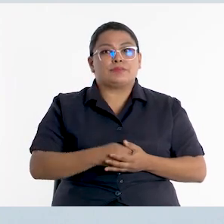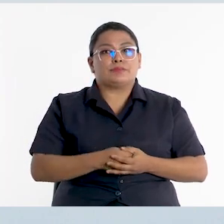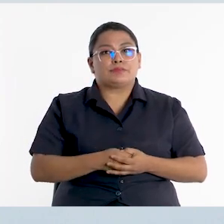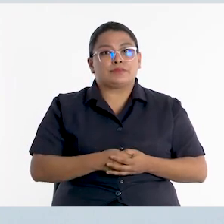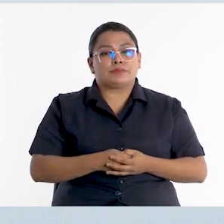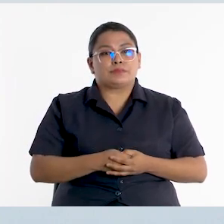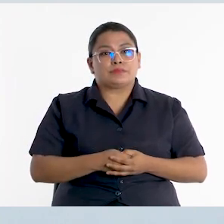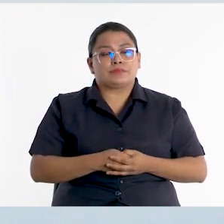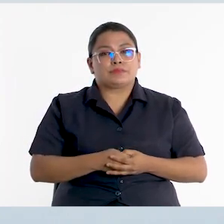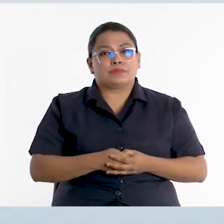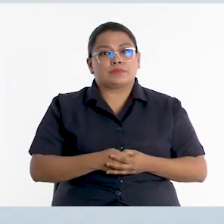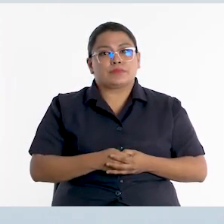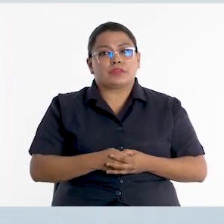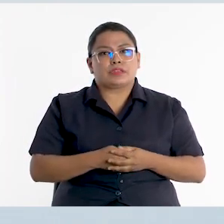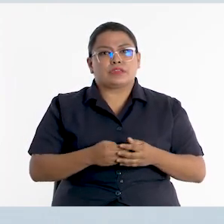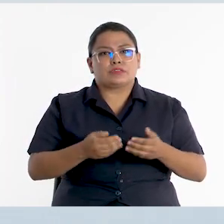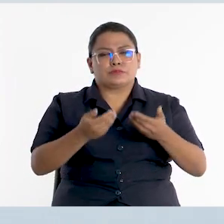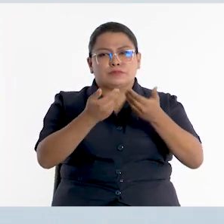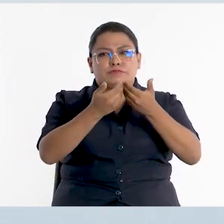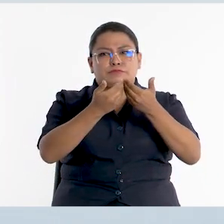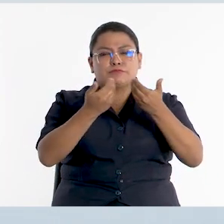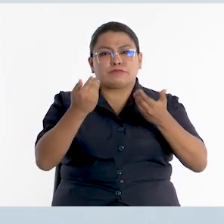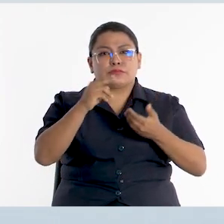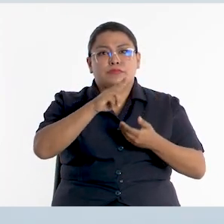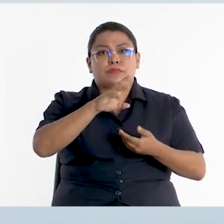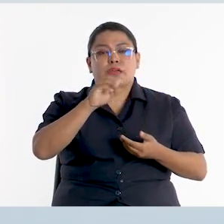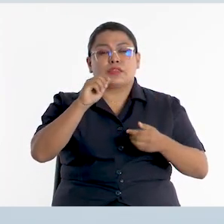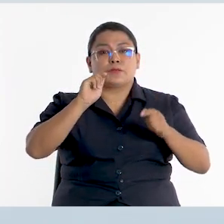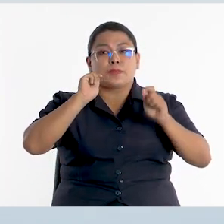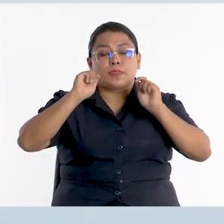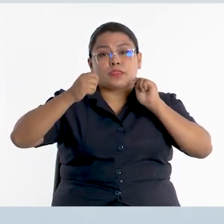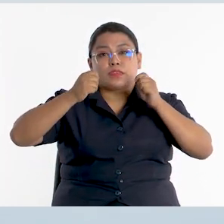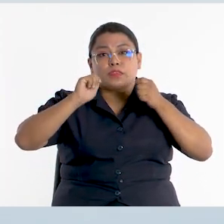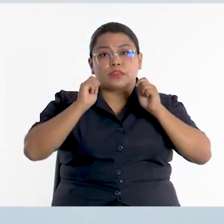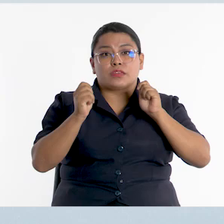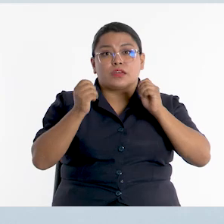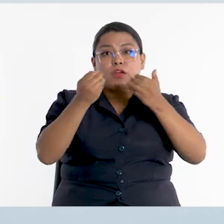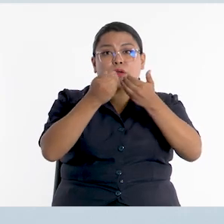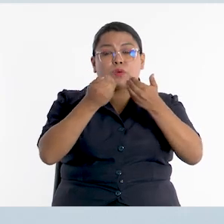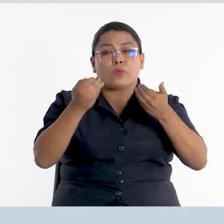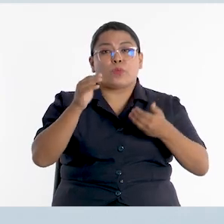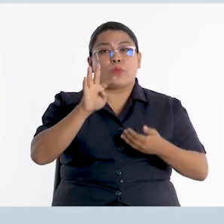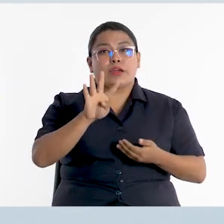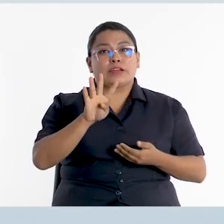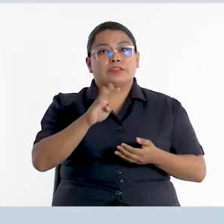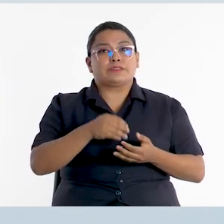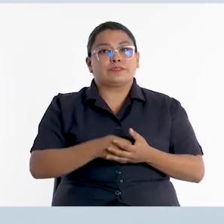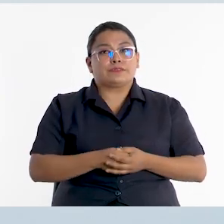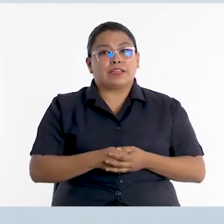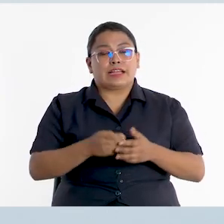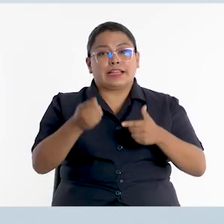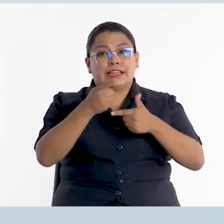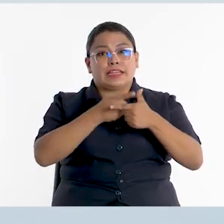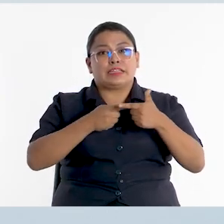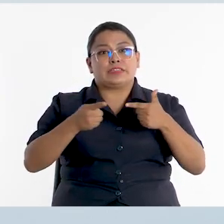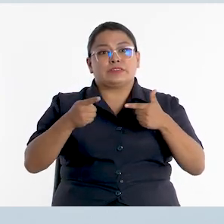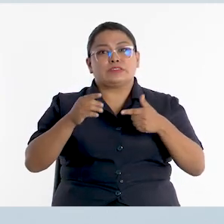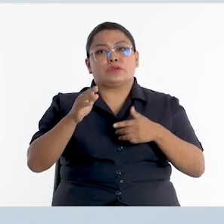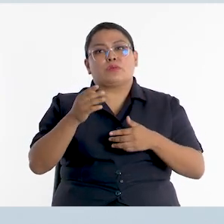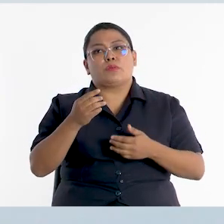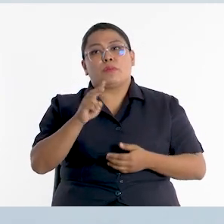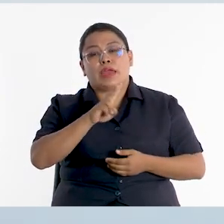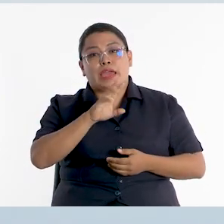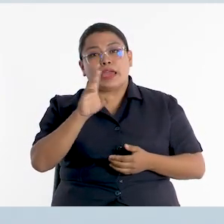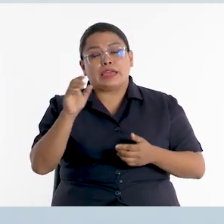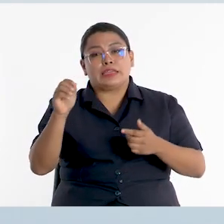ejemplo, en el caso que se repartían 20 dulces en cuotas de 4, la